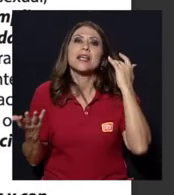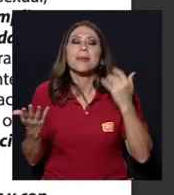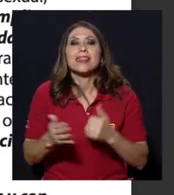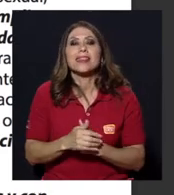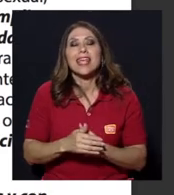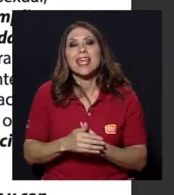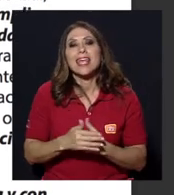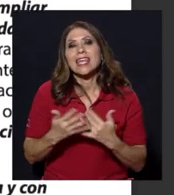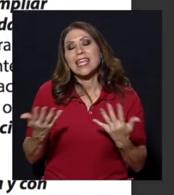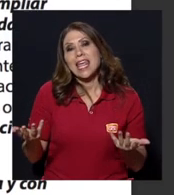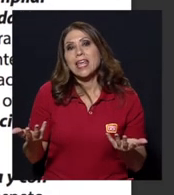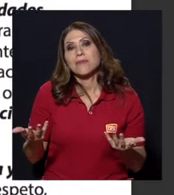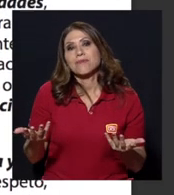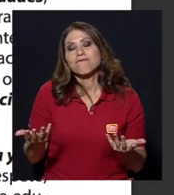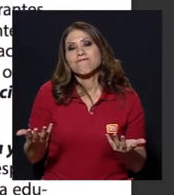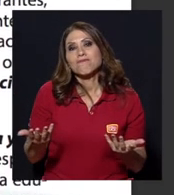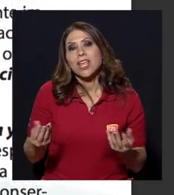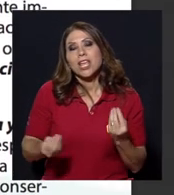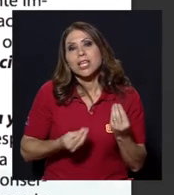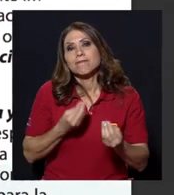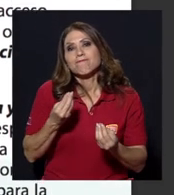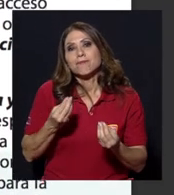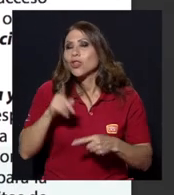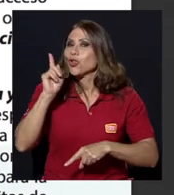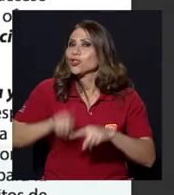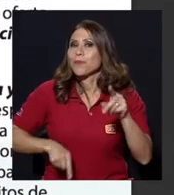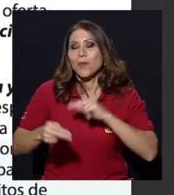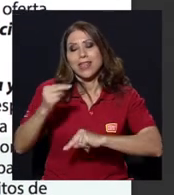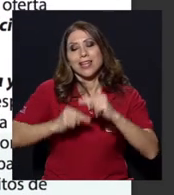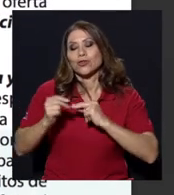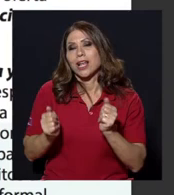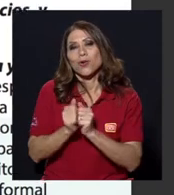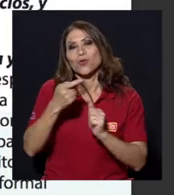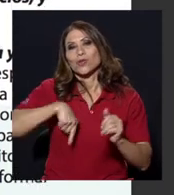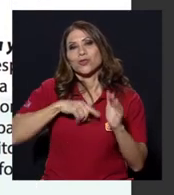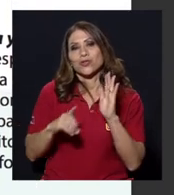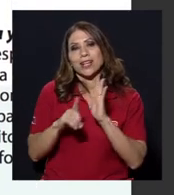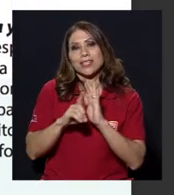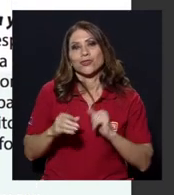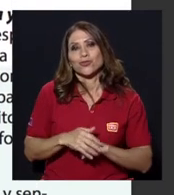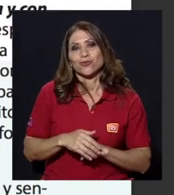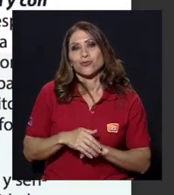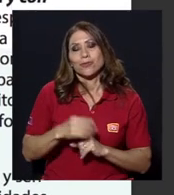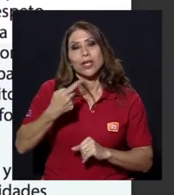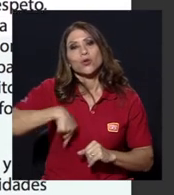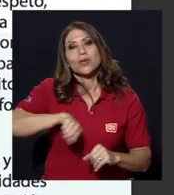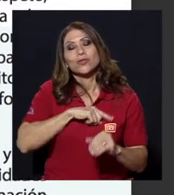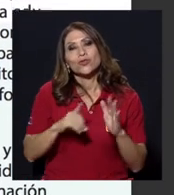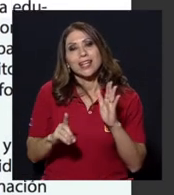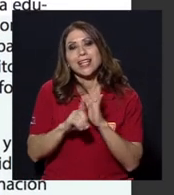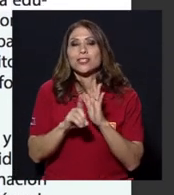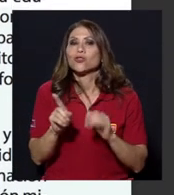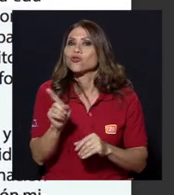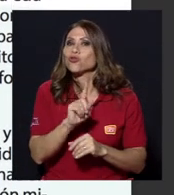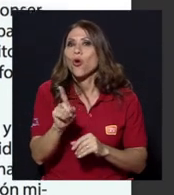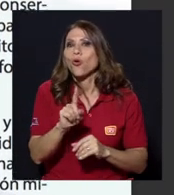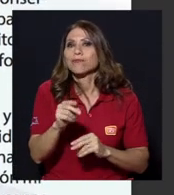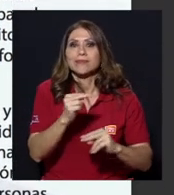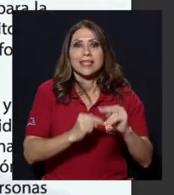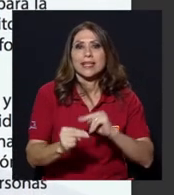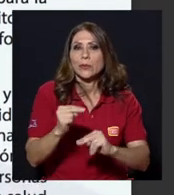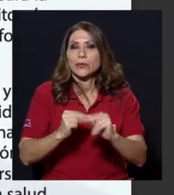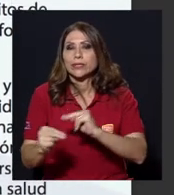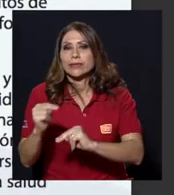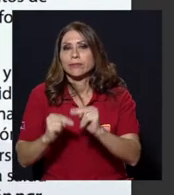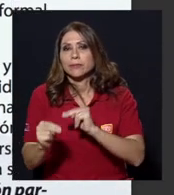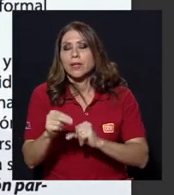no se puede negociar con nuestros derechos. Si nuestros derechos no son negociables, y eso es una de las cosas importantes que queremos decir todas